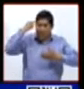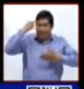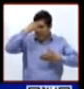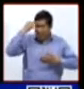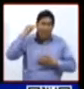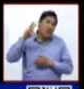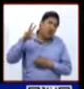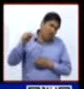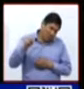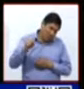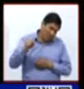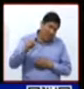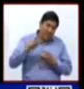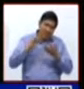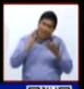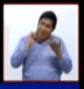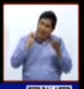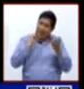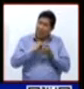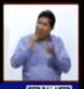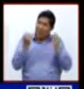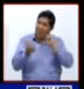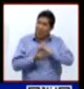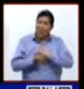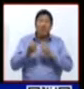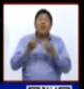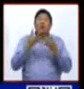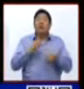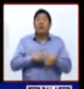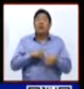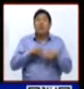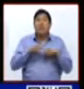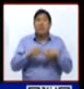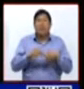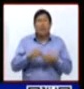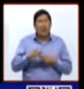¿no? Y ahí empieza a adquirir un colorcito. ¿Qué tiempo va a durar este fenómeno?